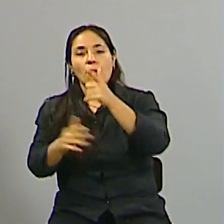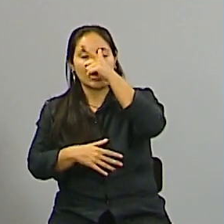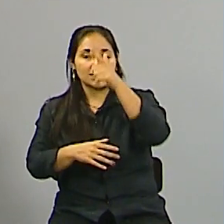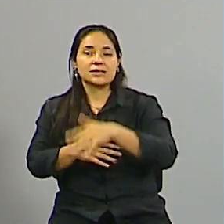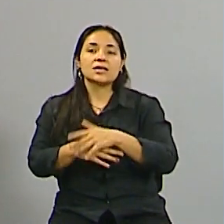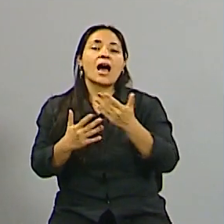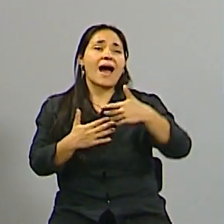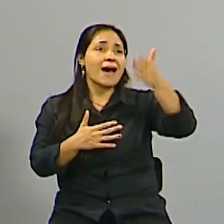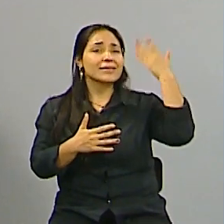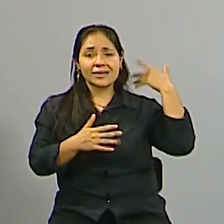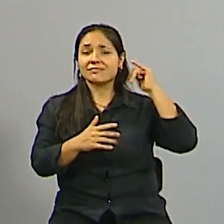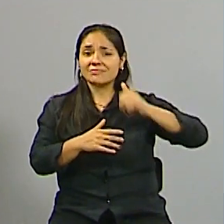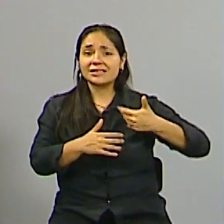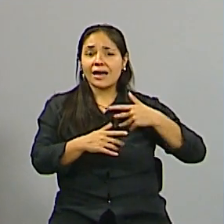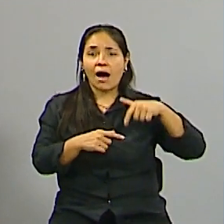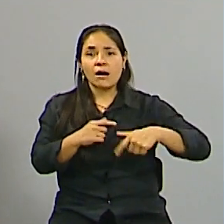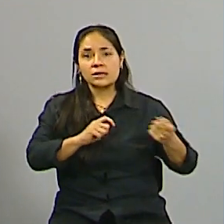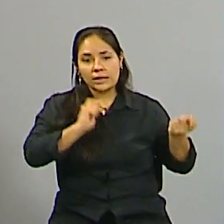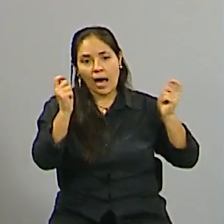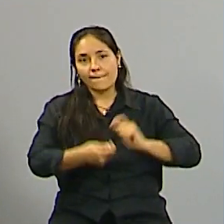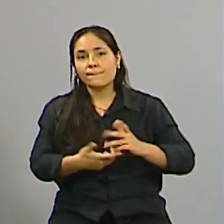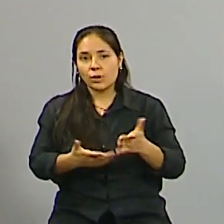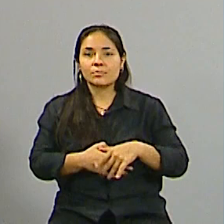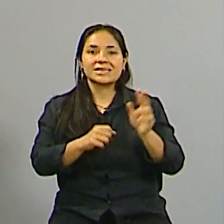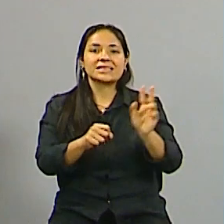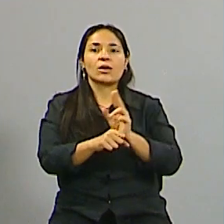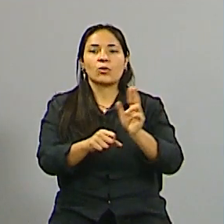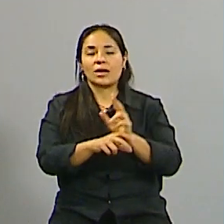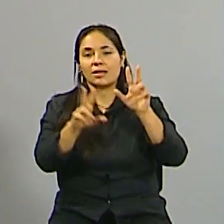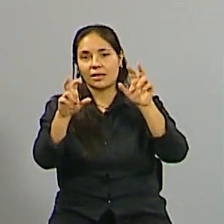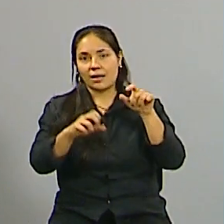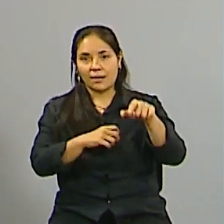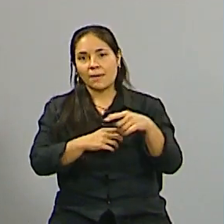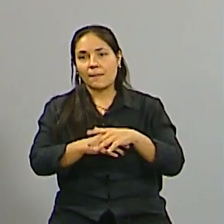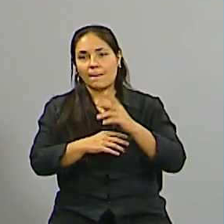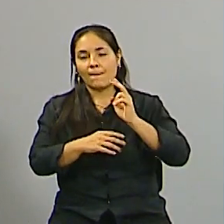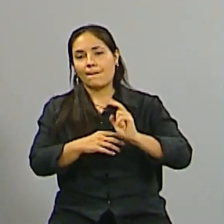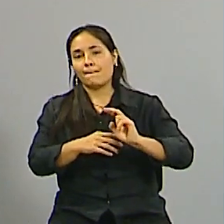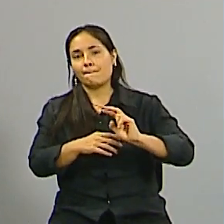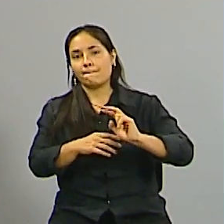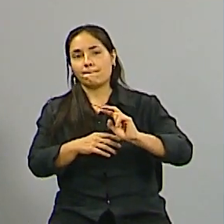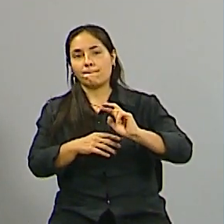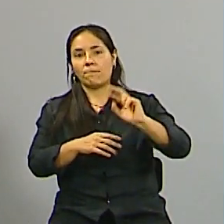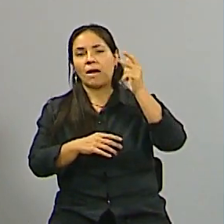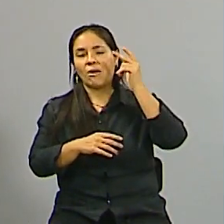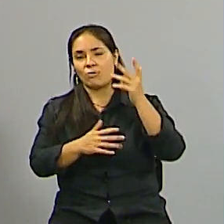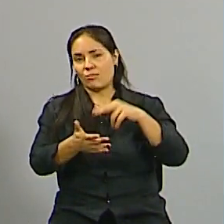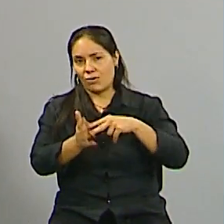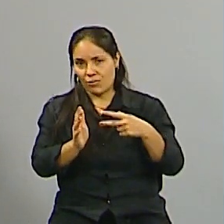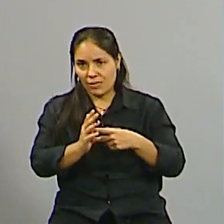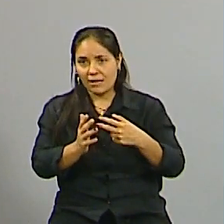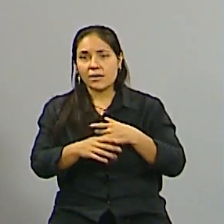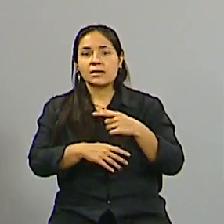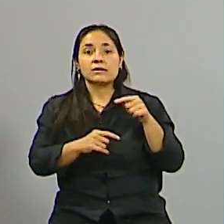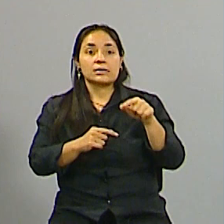mete mucho a veces la política en la seguridad y ahí es donde caemos en uno de los peores vicios. manteniendo ese margen y